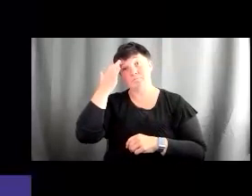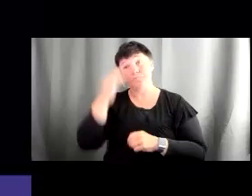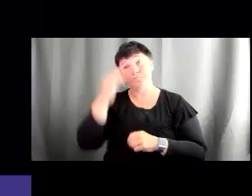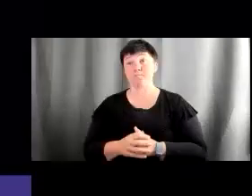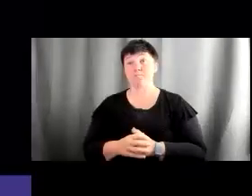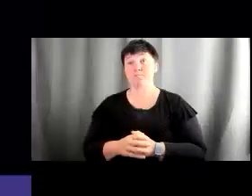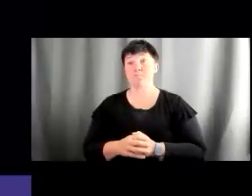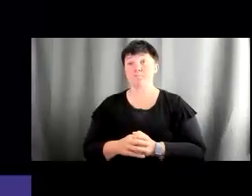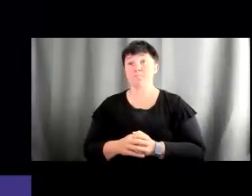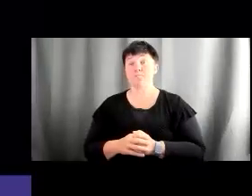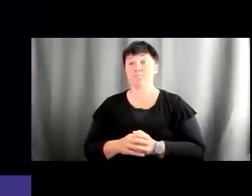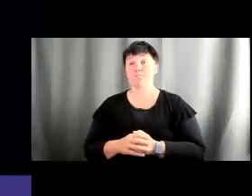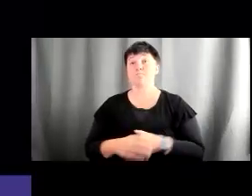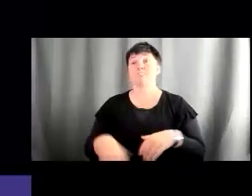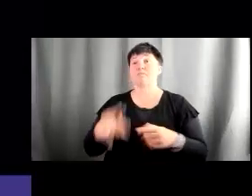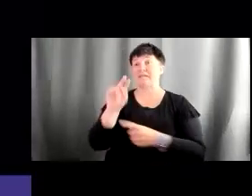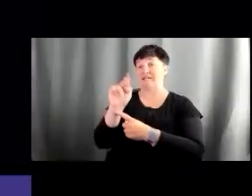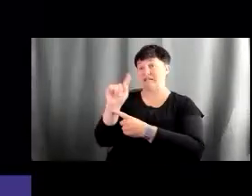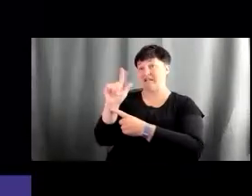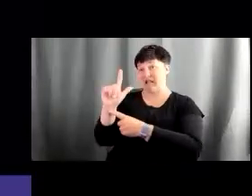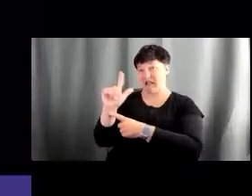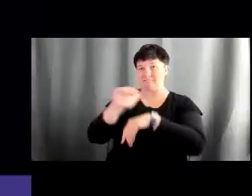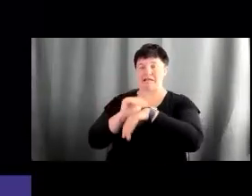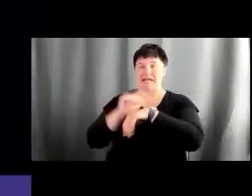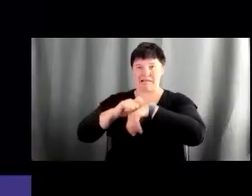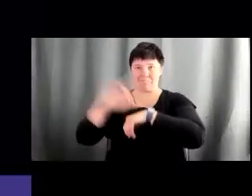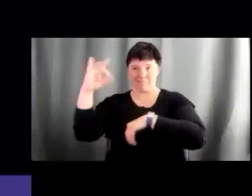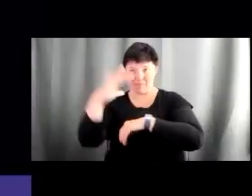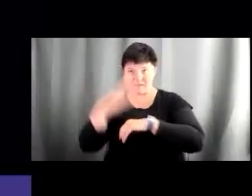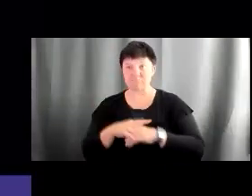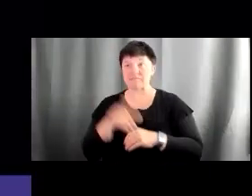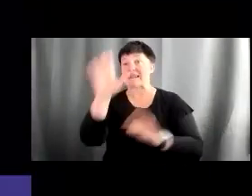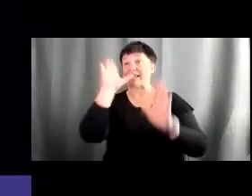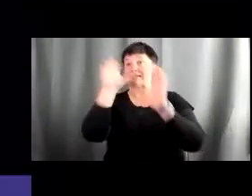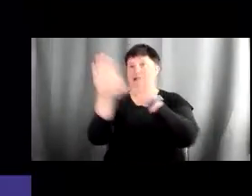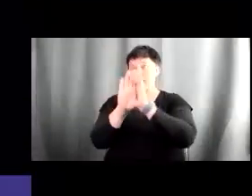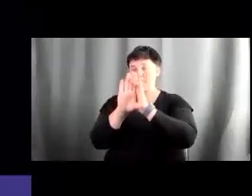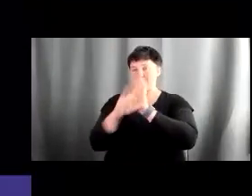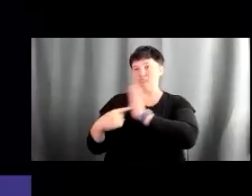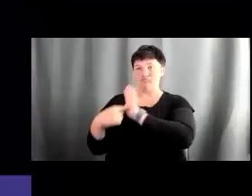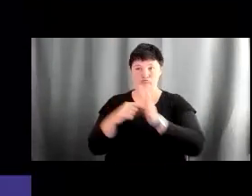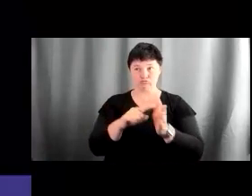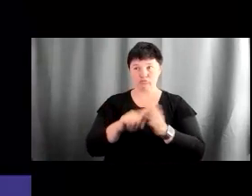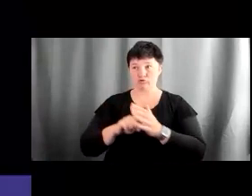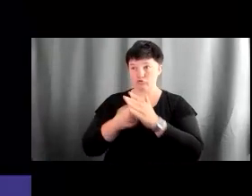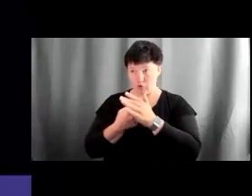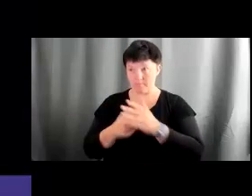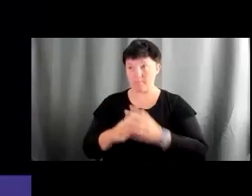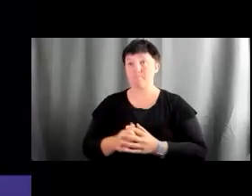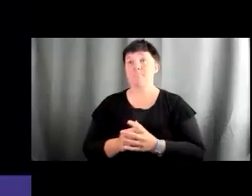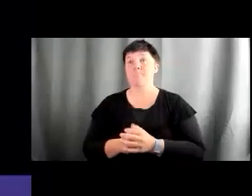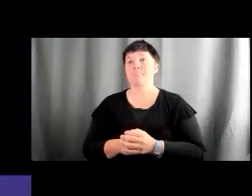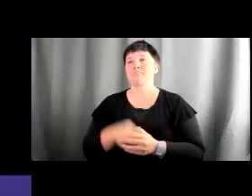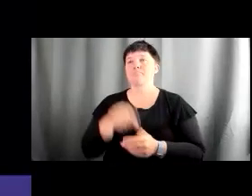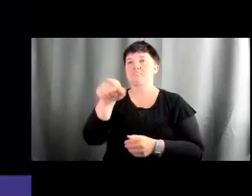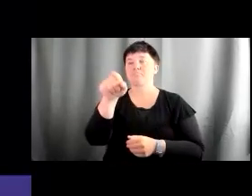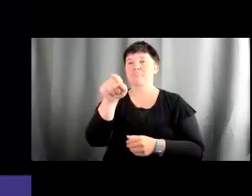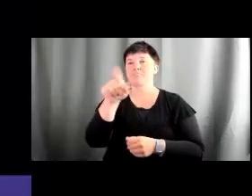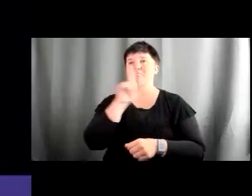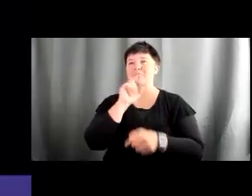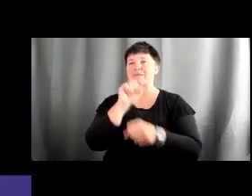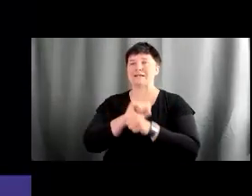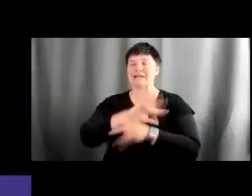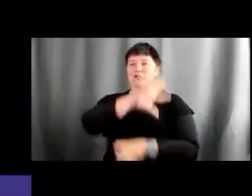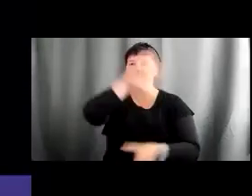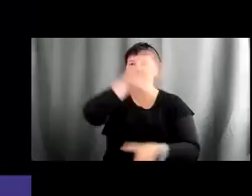¿Cuáles son nuestras luces nocturnas? Esta es una imagen para empezar, que en realidad está mostrando una combinación de imágenes por satélite de